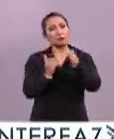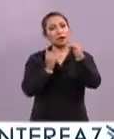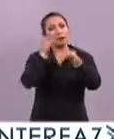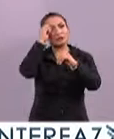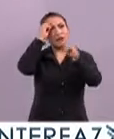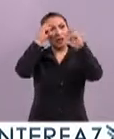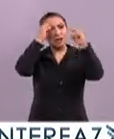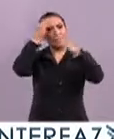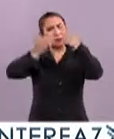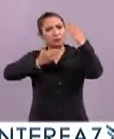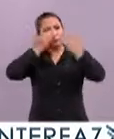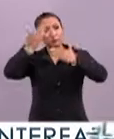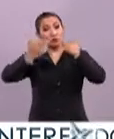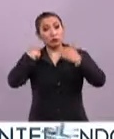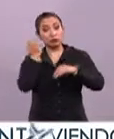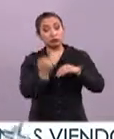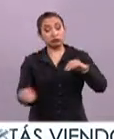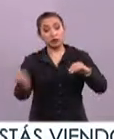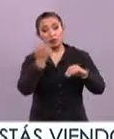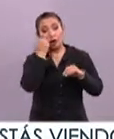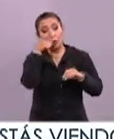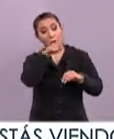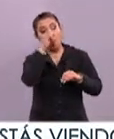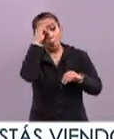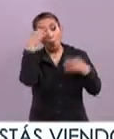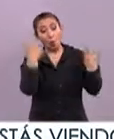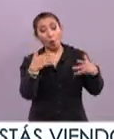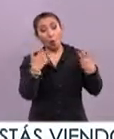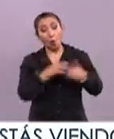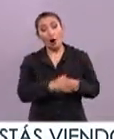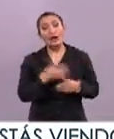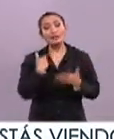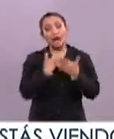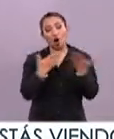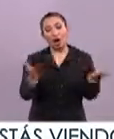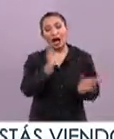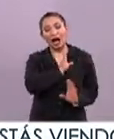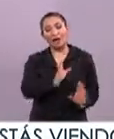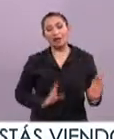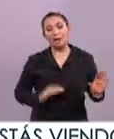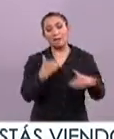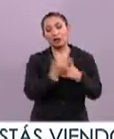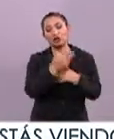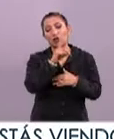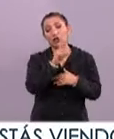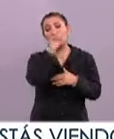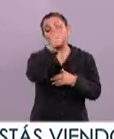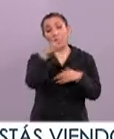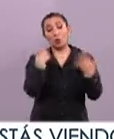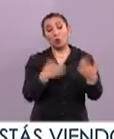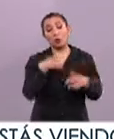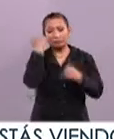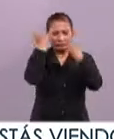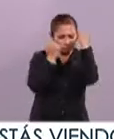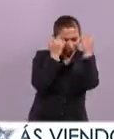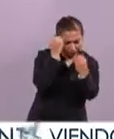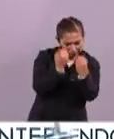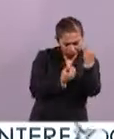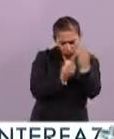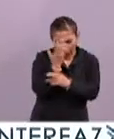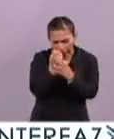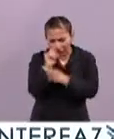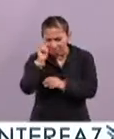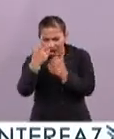su inteligencia, te hiciste hasta famoso en la escuela por ser tan inteligente y ya tenemos un candidato a doctor que está innovando una